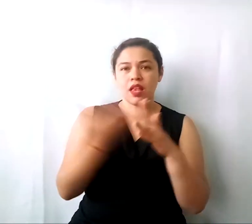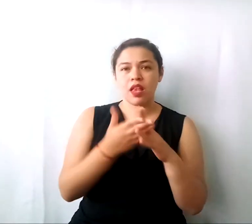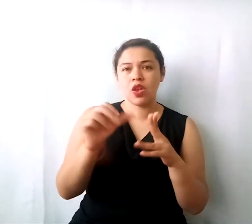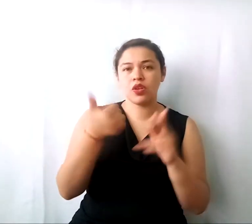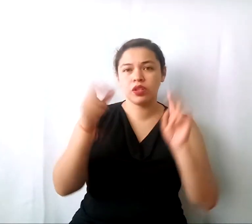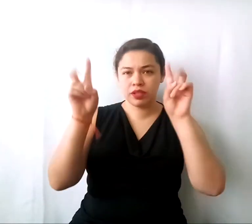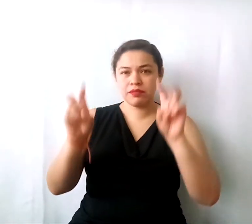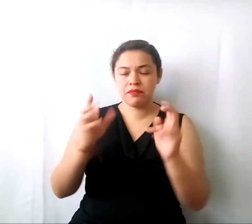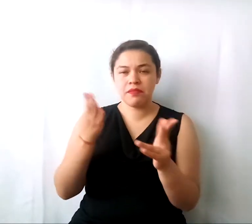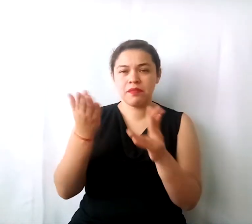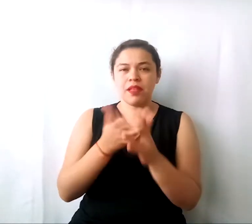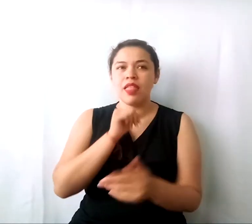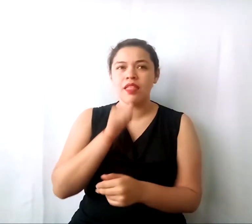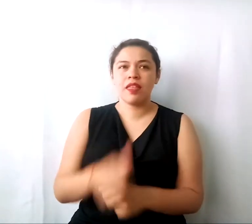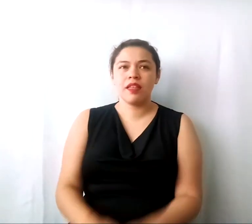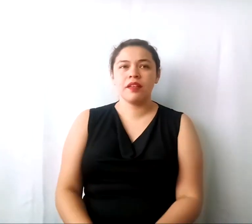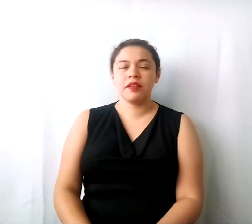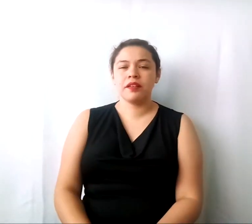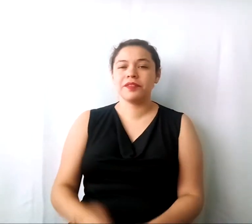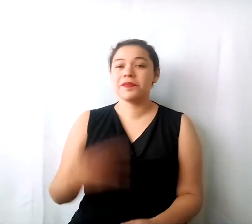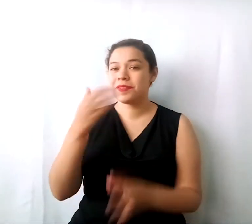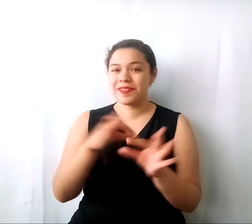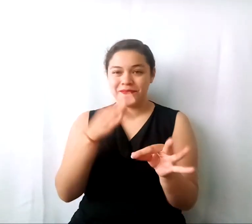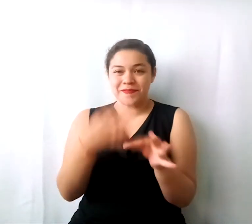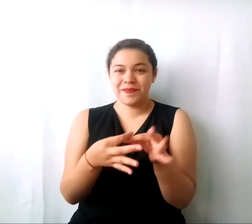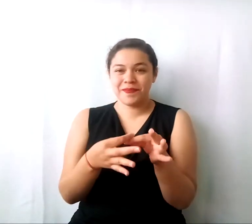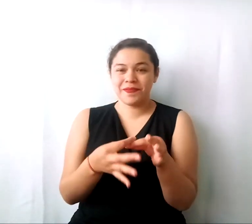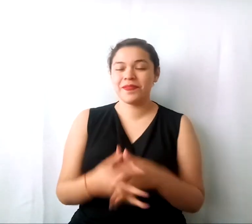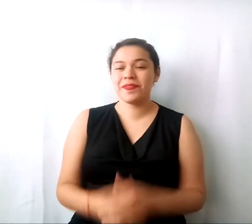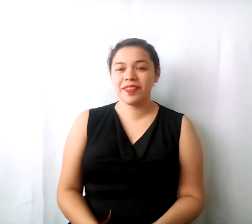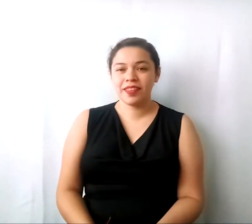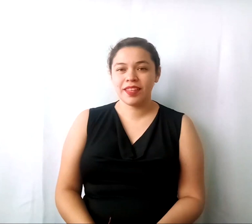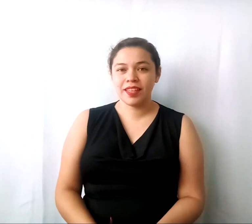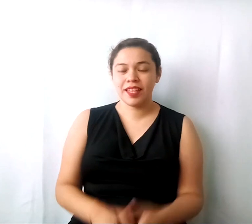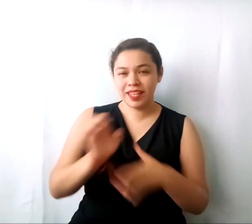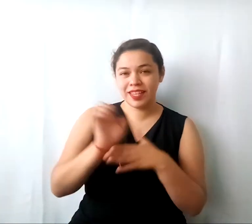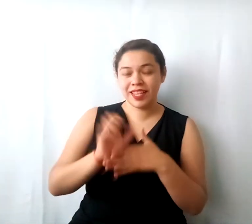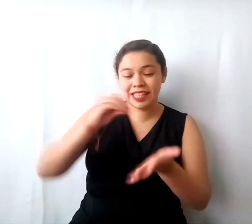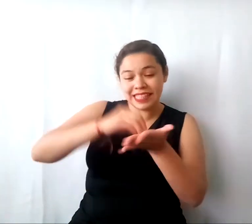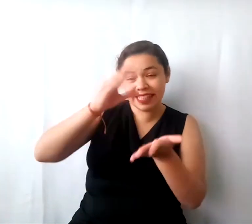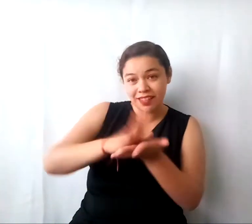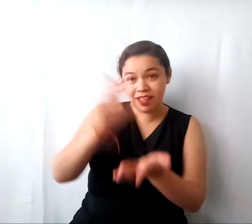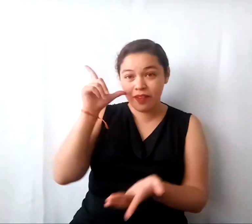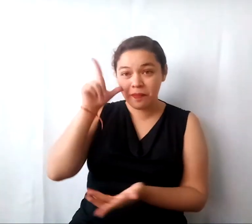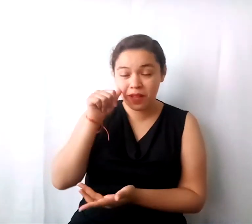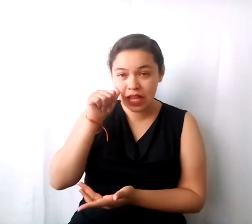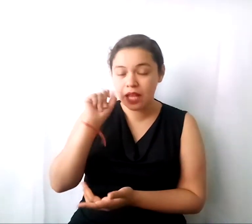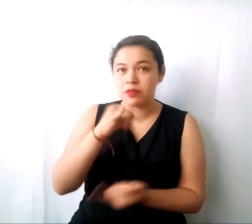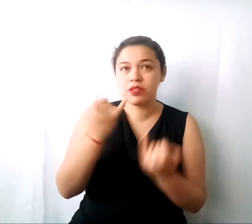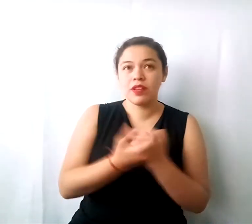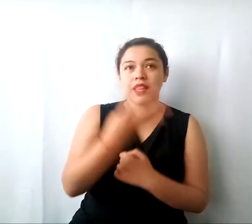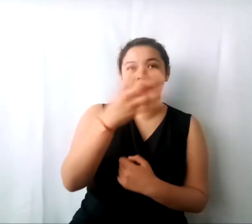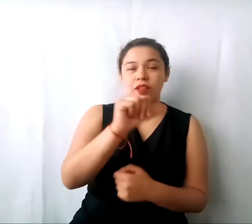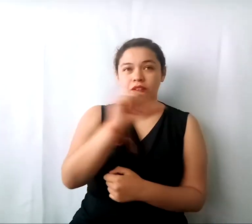temas. Perfecto. Entonces, la cita sería el día de mañana, igual de 16 a 18